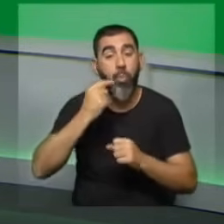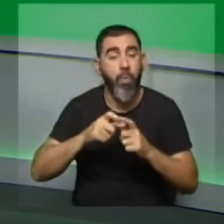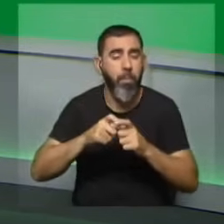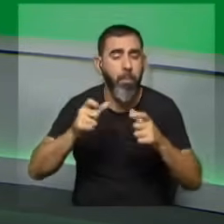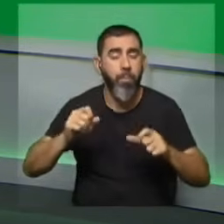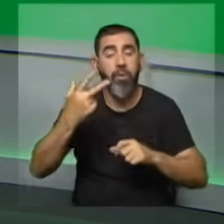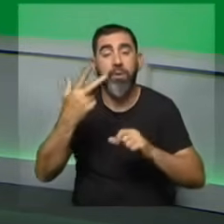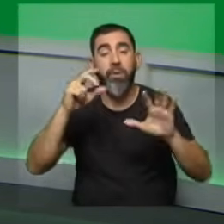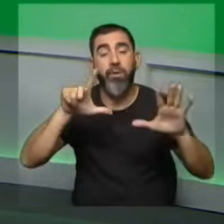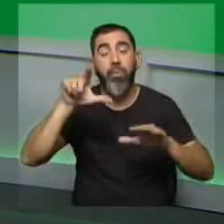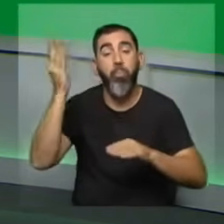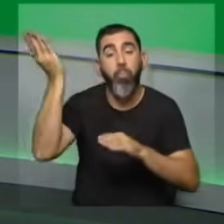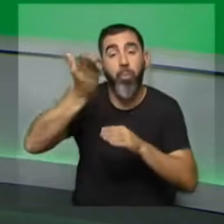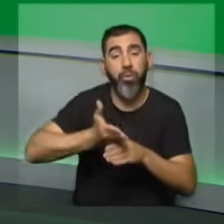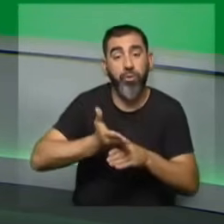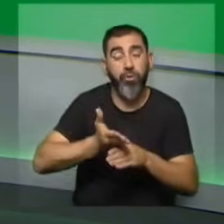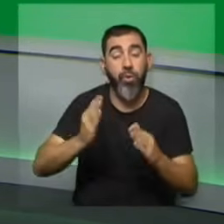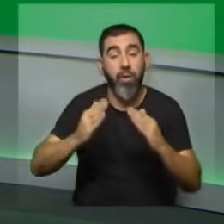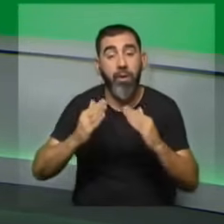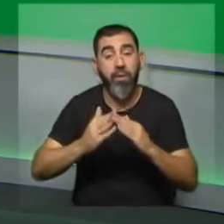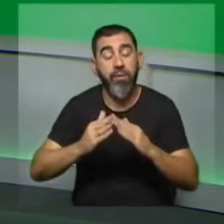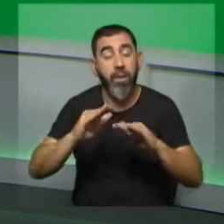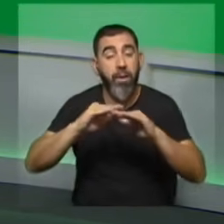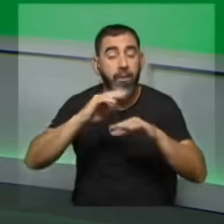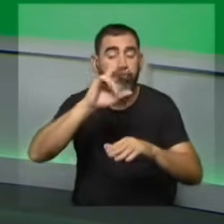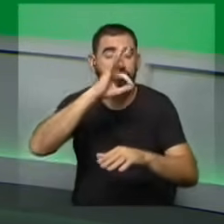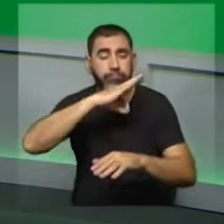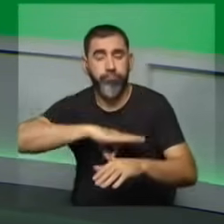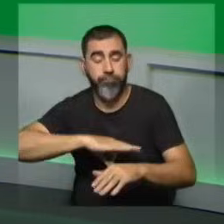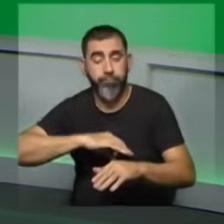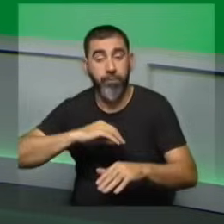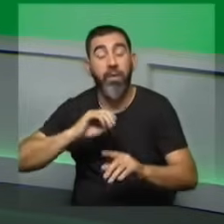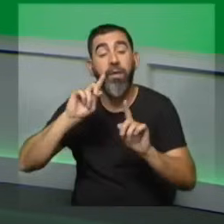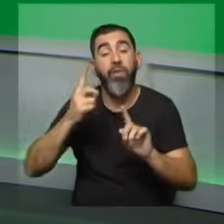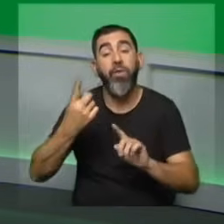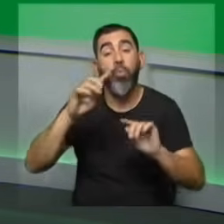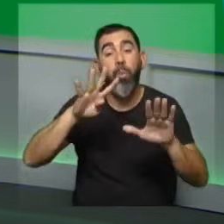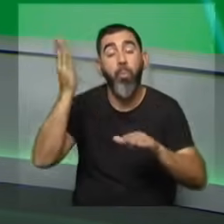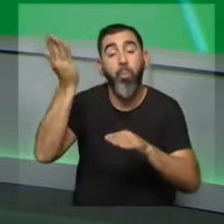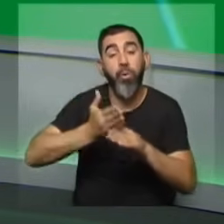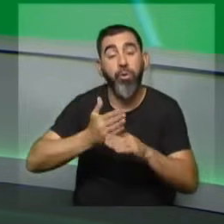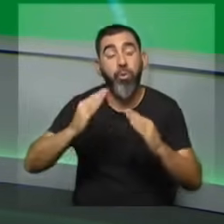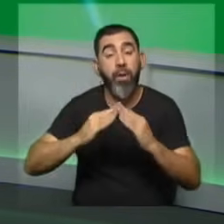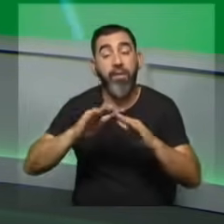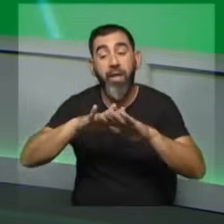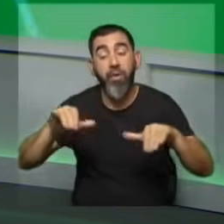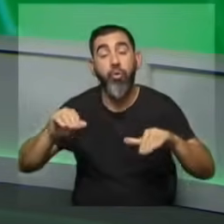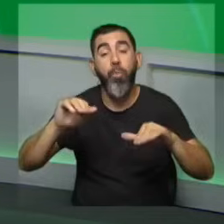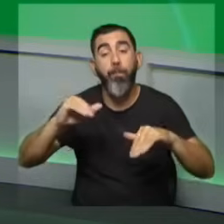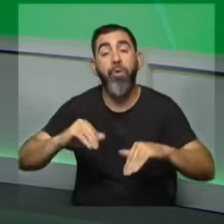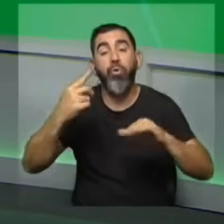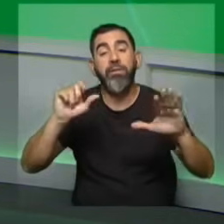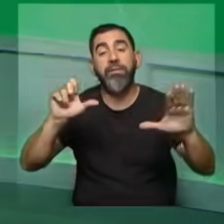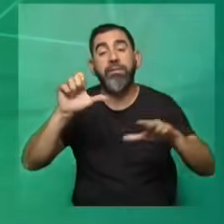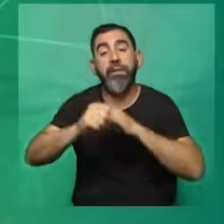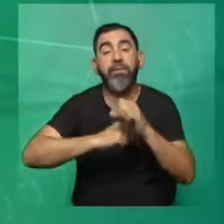37,1 por en hogares con menores ingresos y a 19,9 en los que hay menores de 6